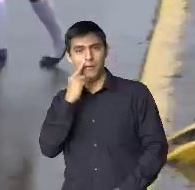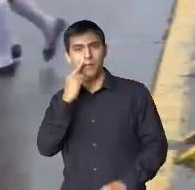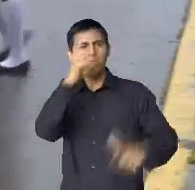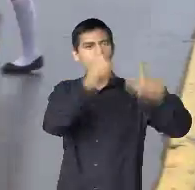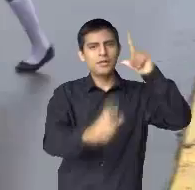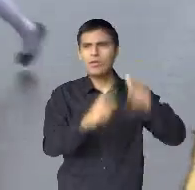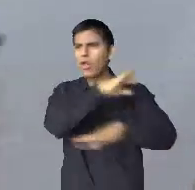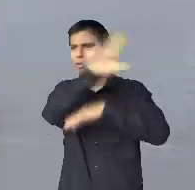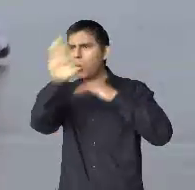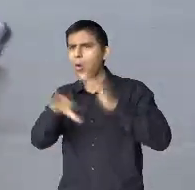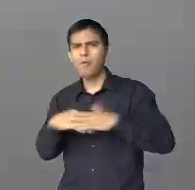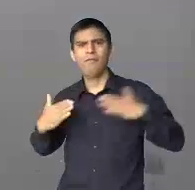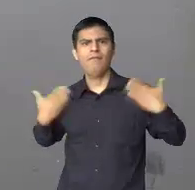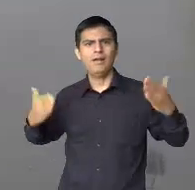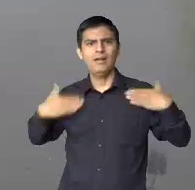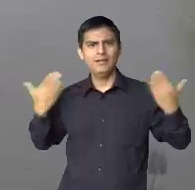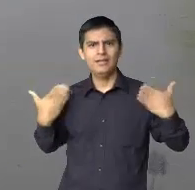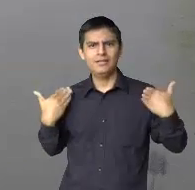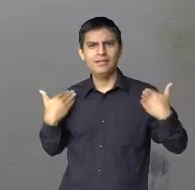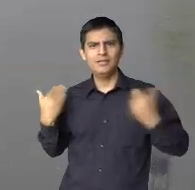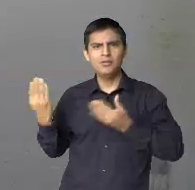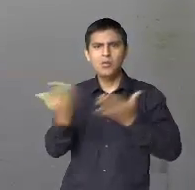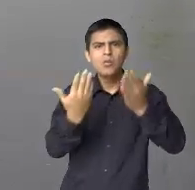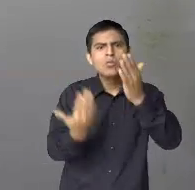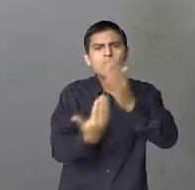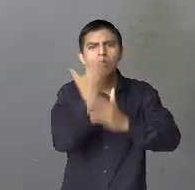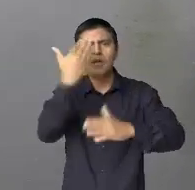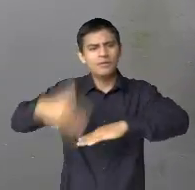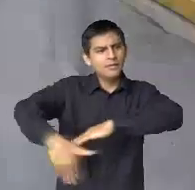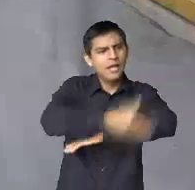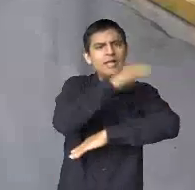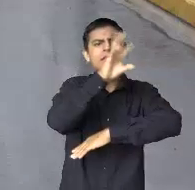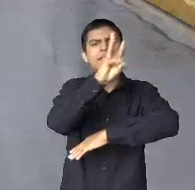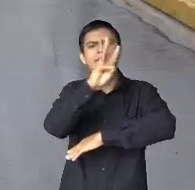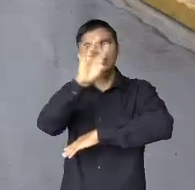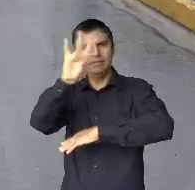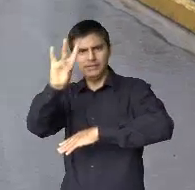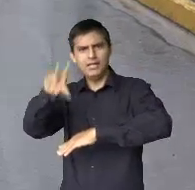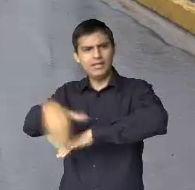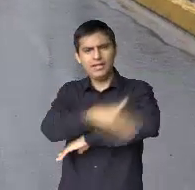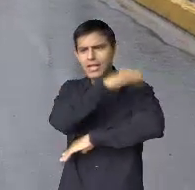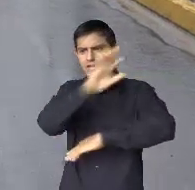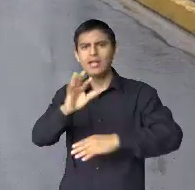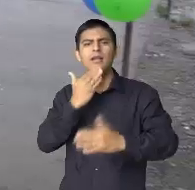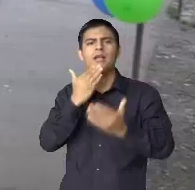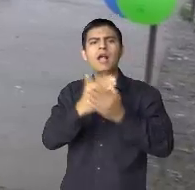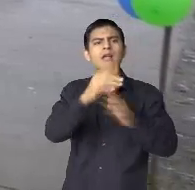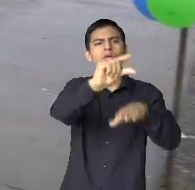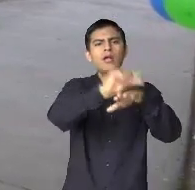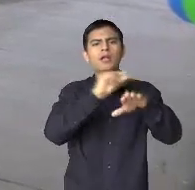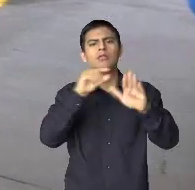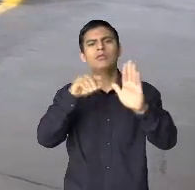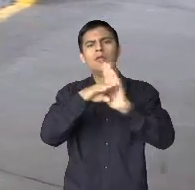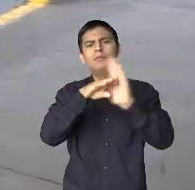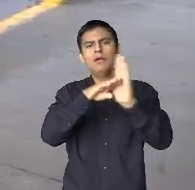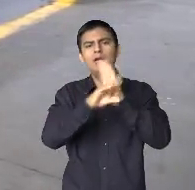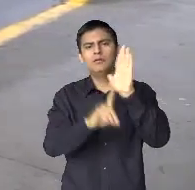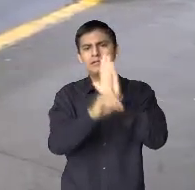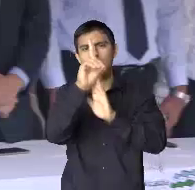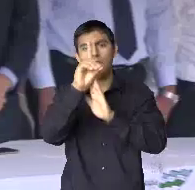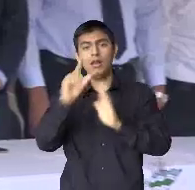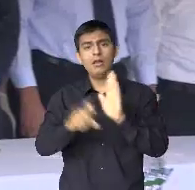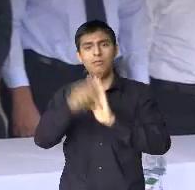histórico para los pobladores de Nueva Loja. El alcalde entregó 67 nuevos tramos viales asfaltados, gracias a un crédito obtenido ante el Banco del